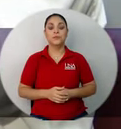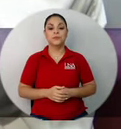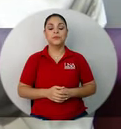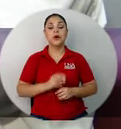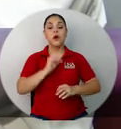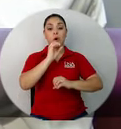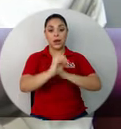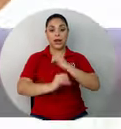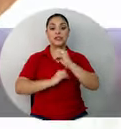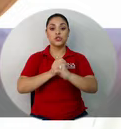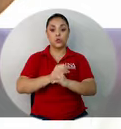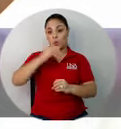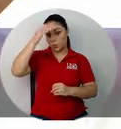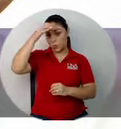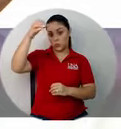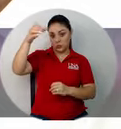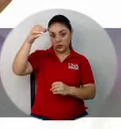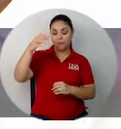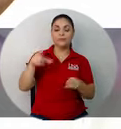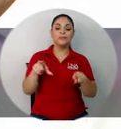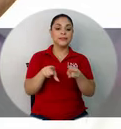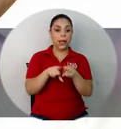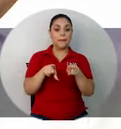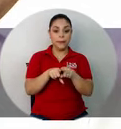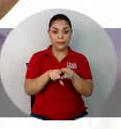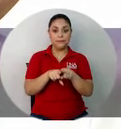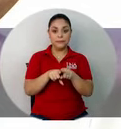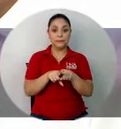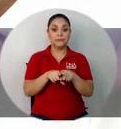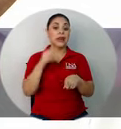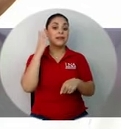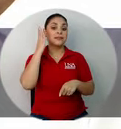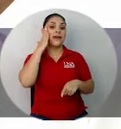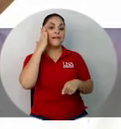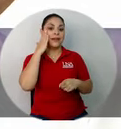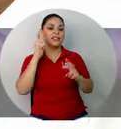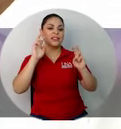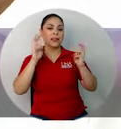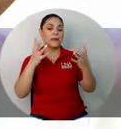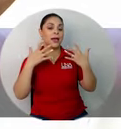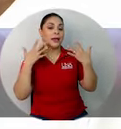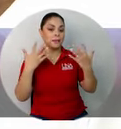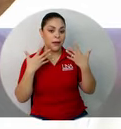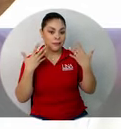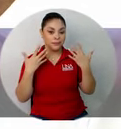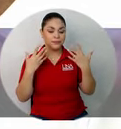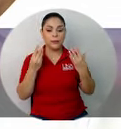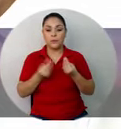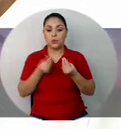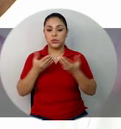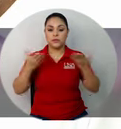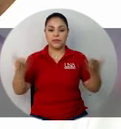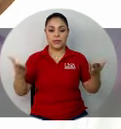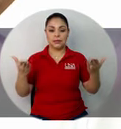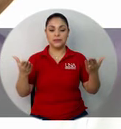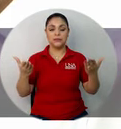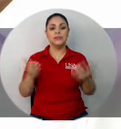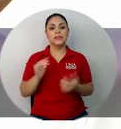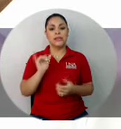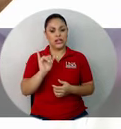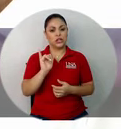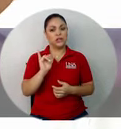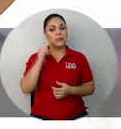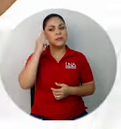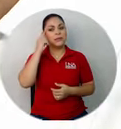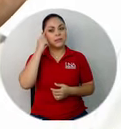cultura organizacional también, para que podamos hablar de clima laboral y de productividad laboral también, nos hace